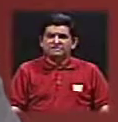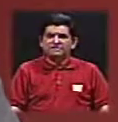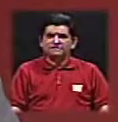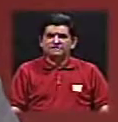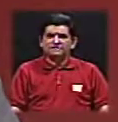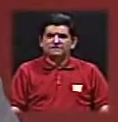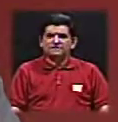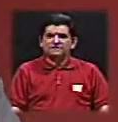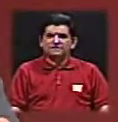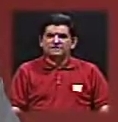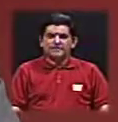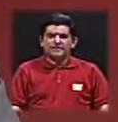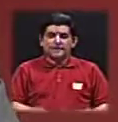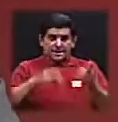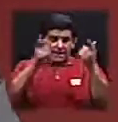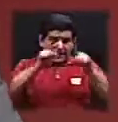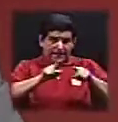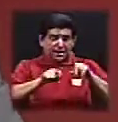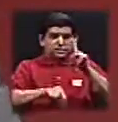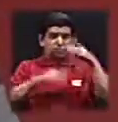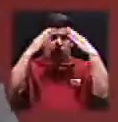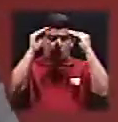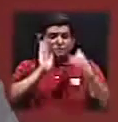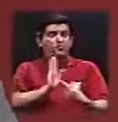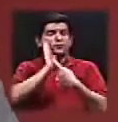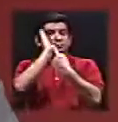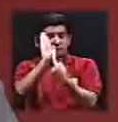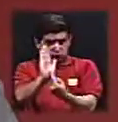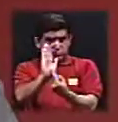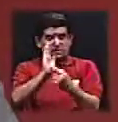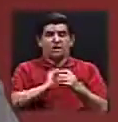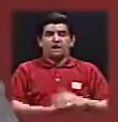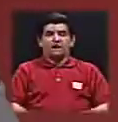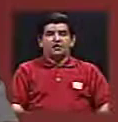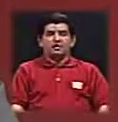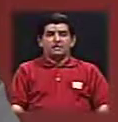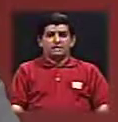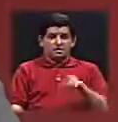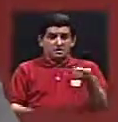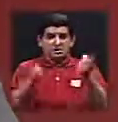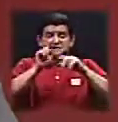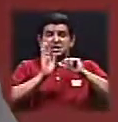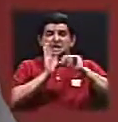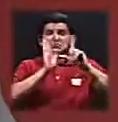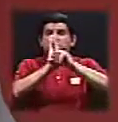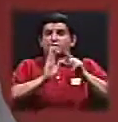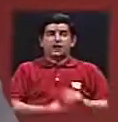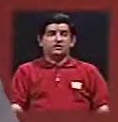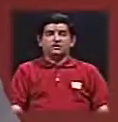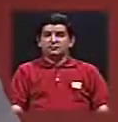Bien, el hecho de presentar un informe a la Asamblea Legislativa